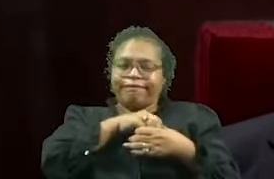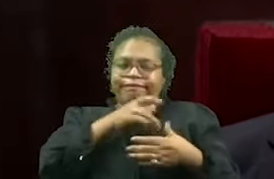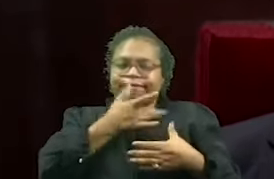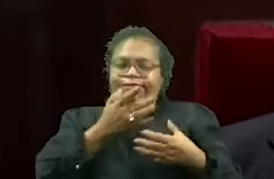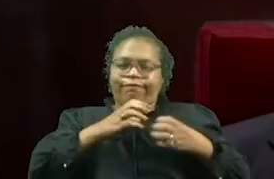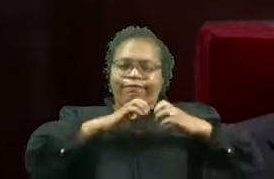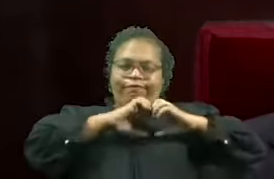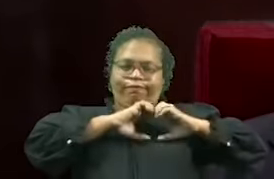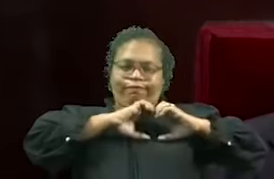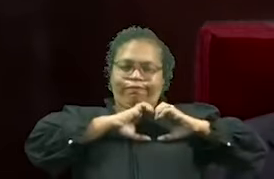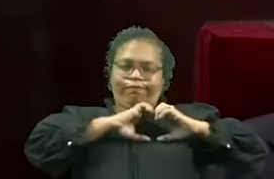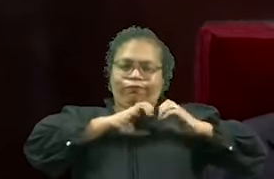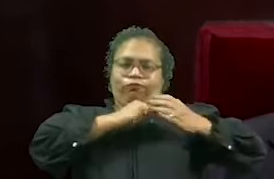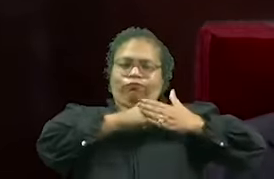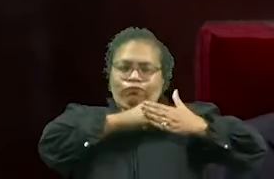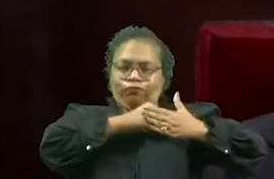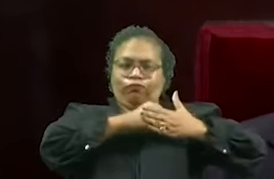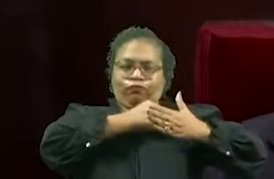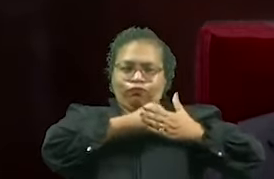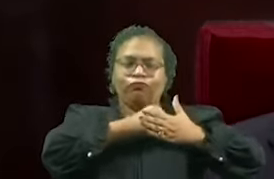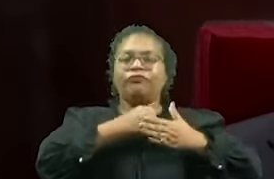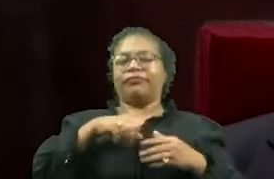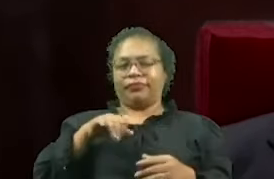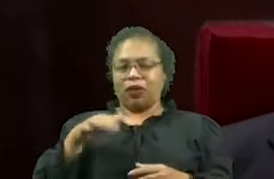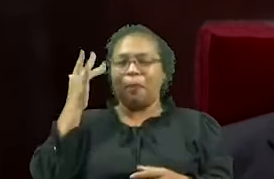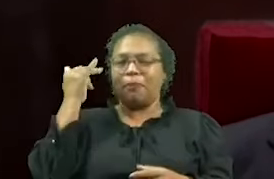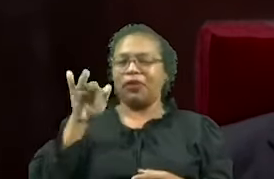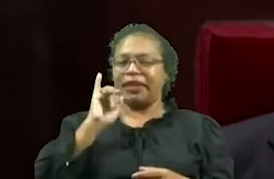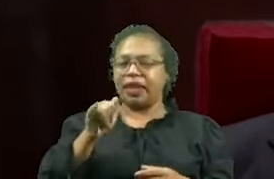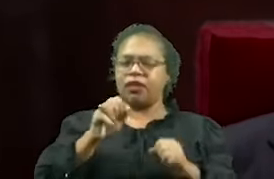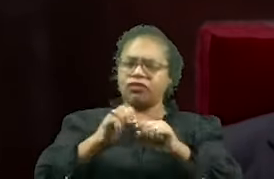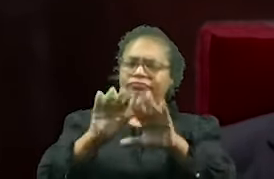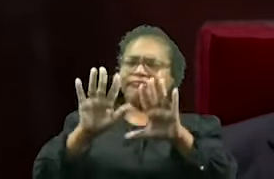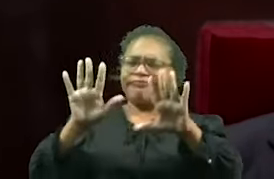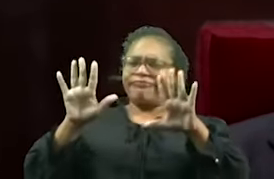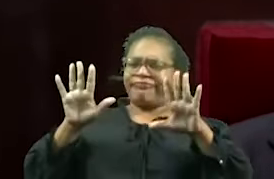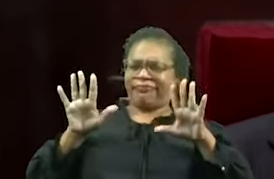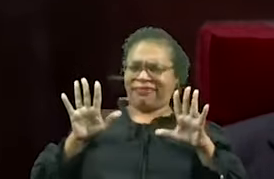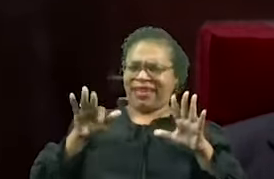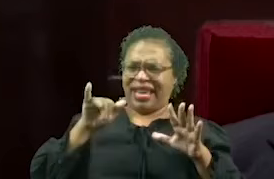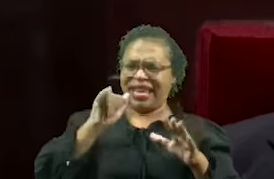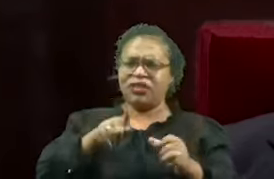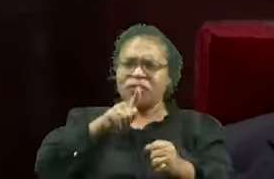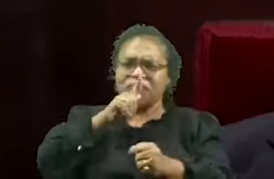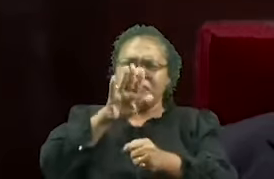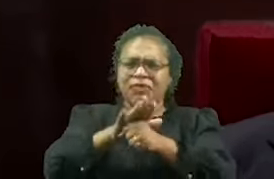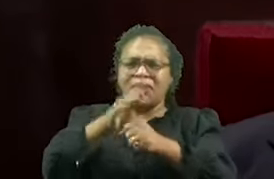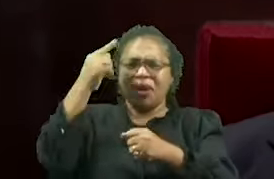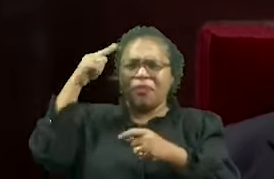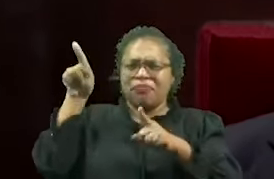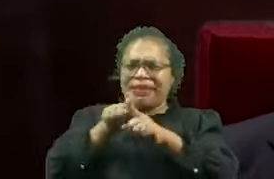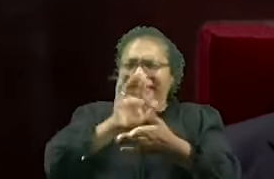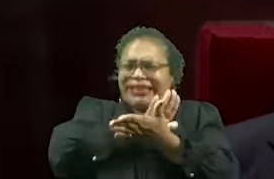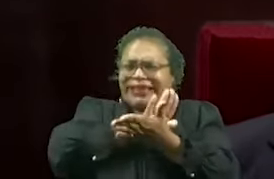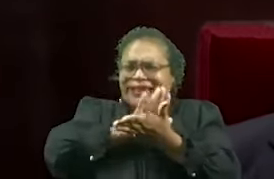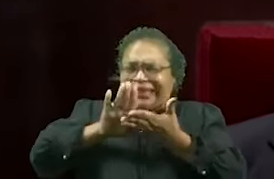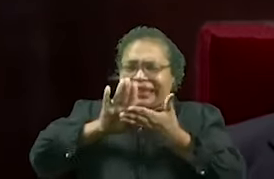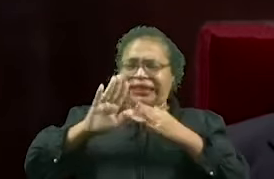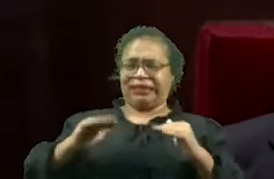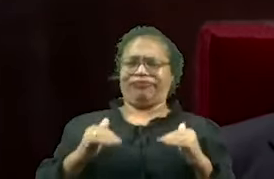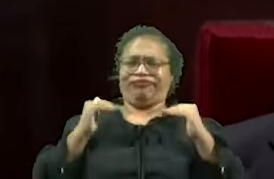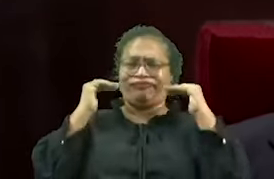ilumina los caminos de justicia de paz y de prosperidad un pacto sagrado un un compromiso solemne que cada